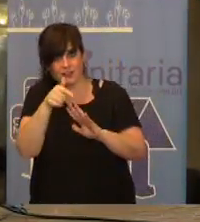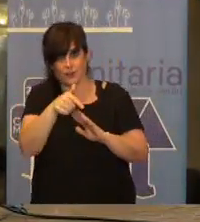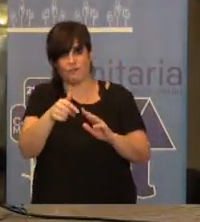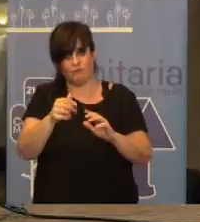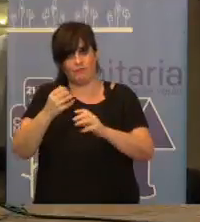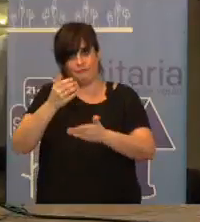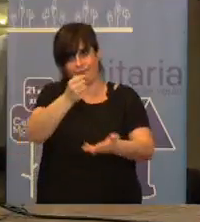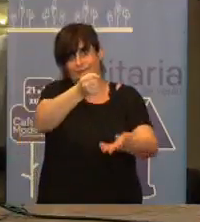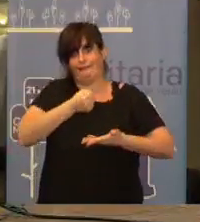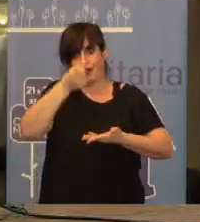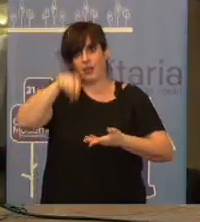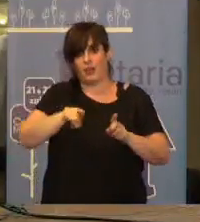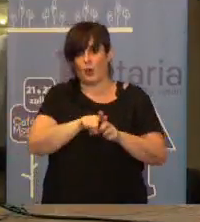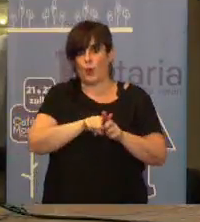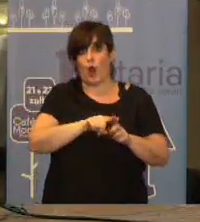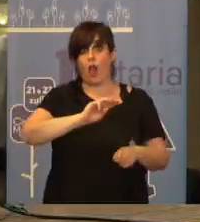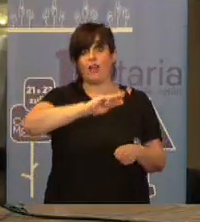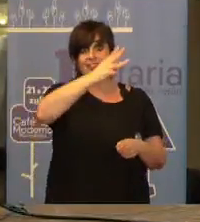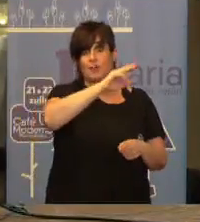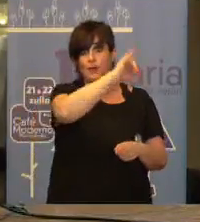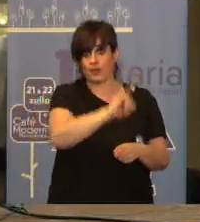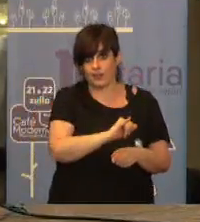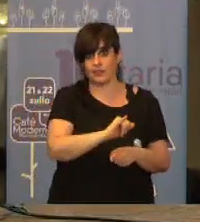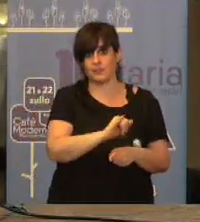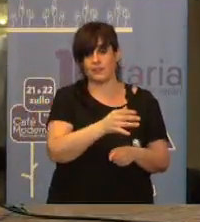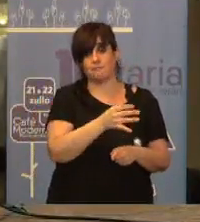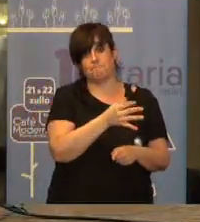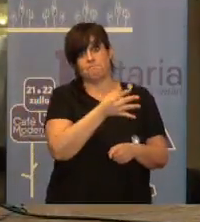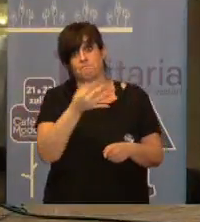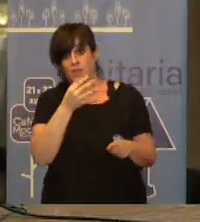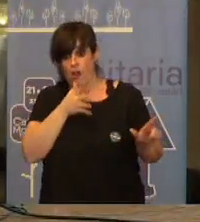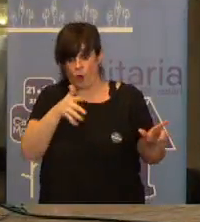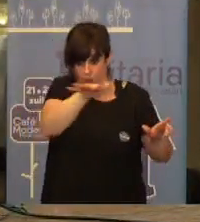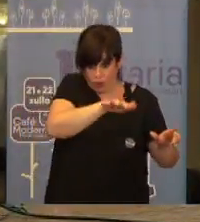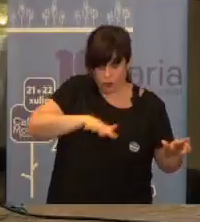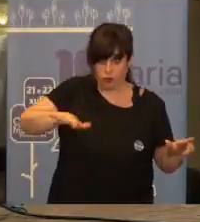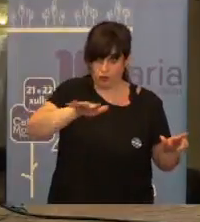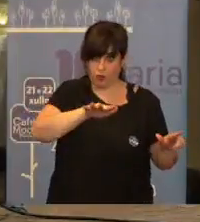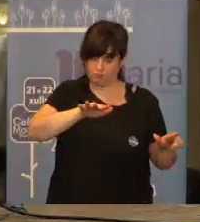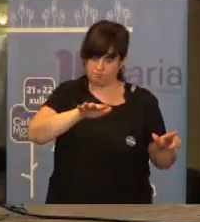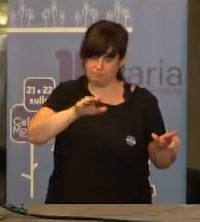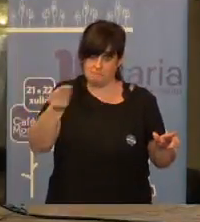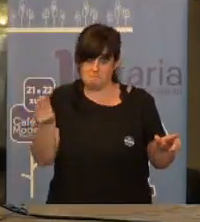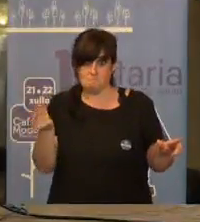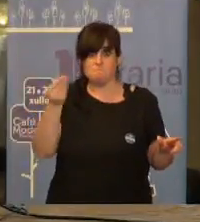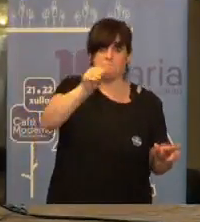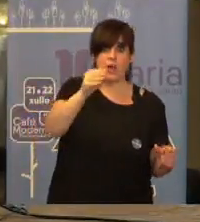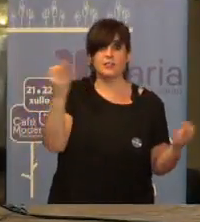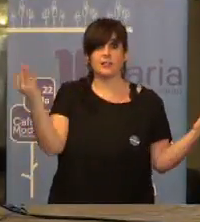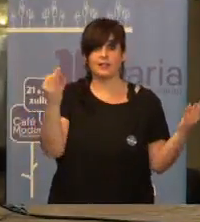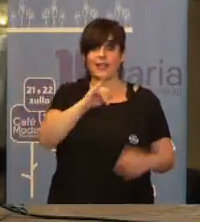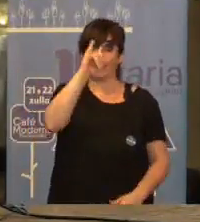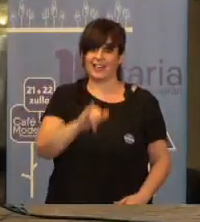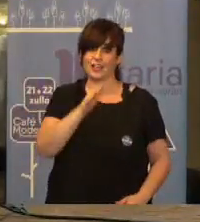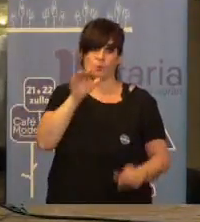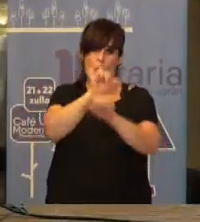78, non? Por lo tanto, temos unha triple crisis a que, en este caso, no local, engadiríamos unha crisis de esgotamento de